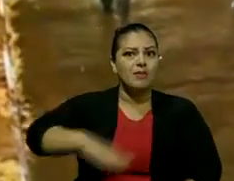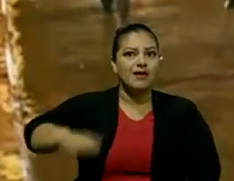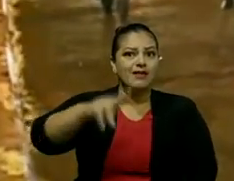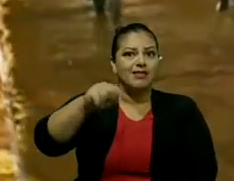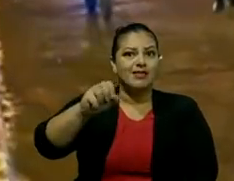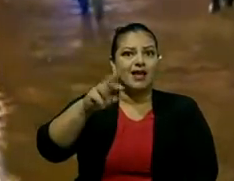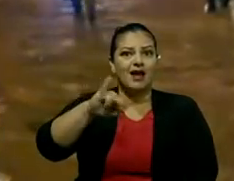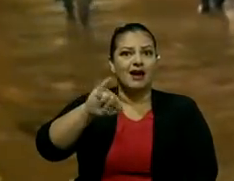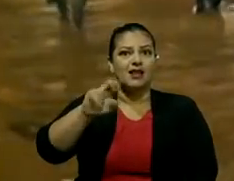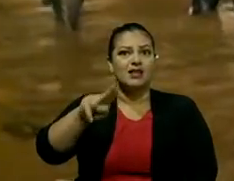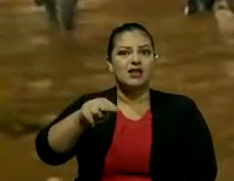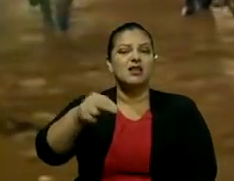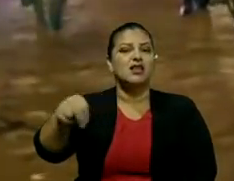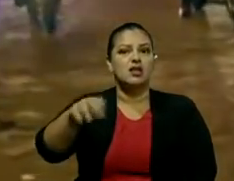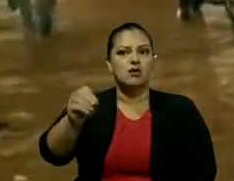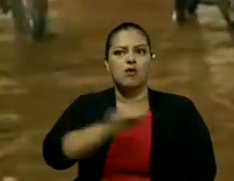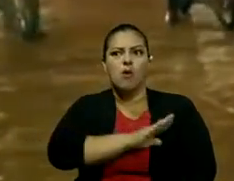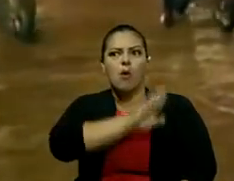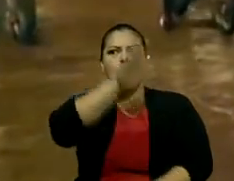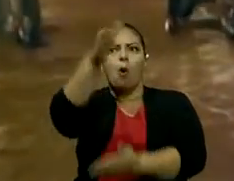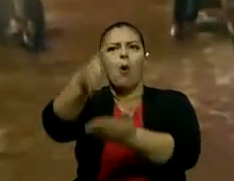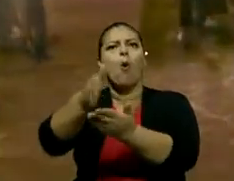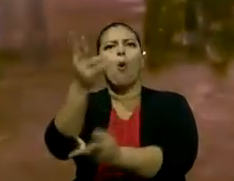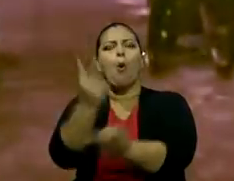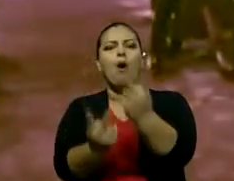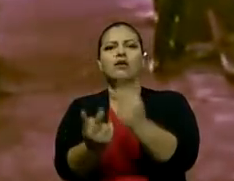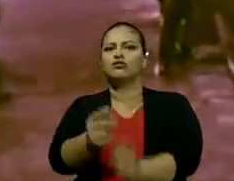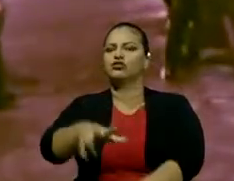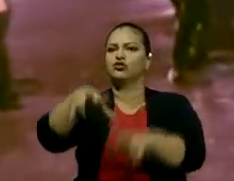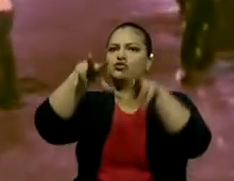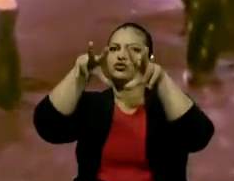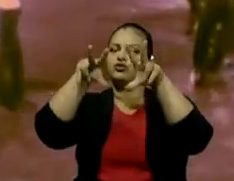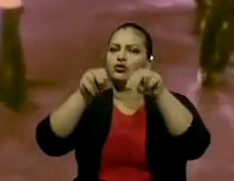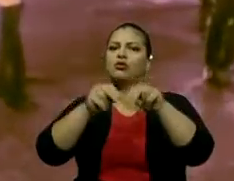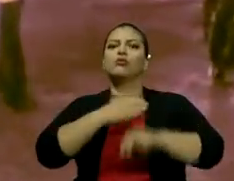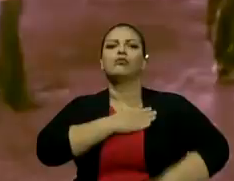informes que advierten de una amenaza de secuestros continuos, informó Iván Casamen.